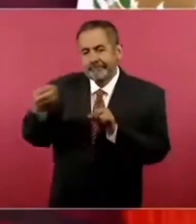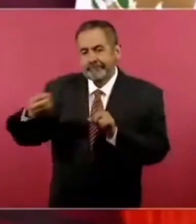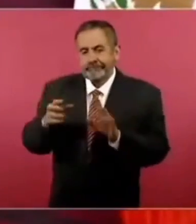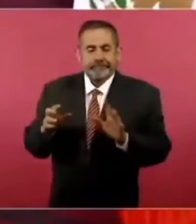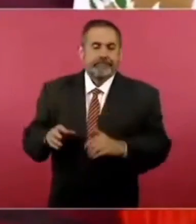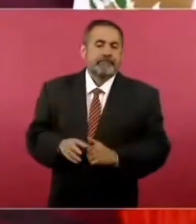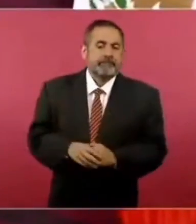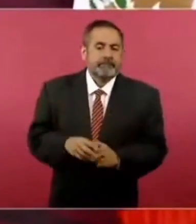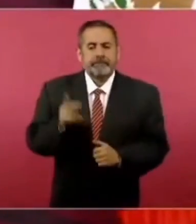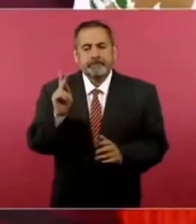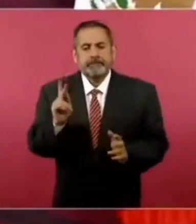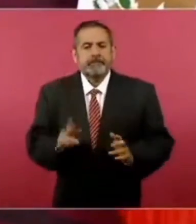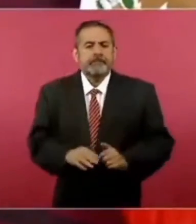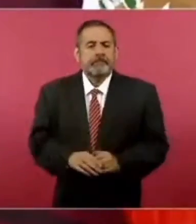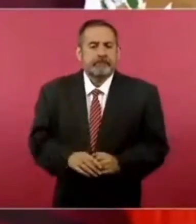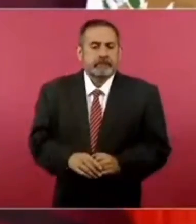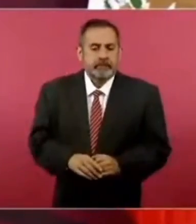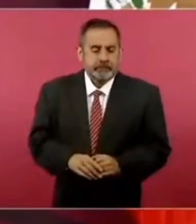pero